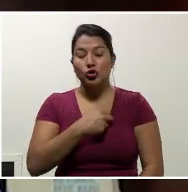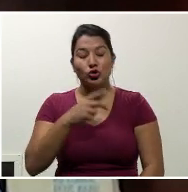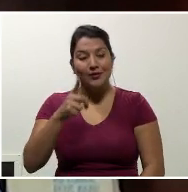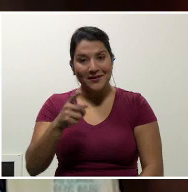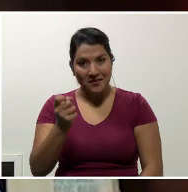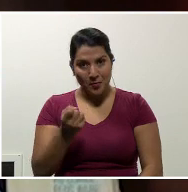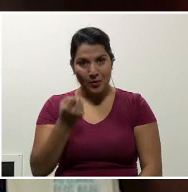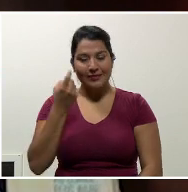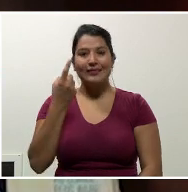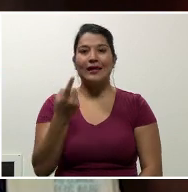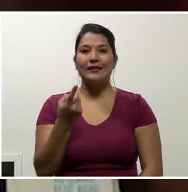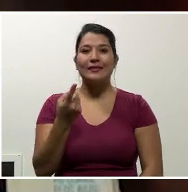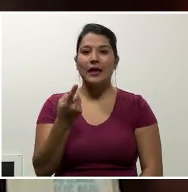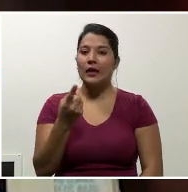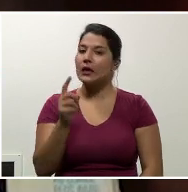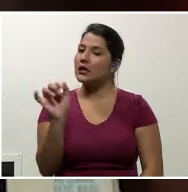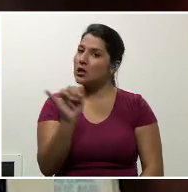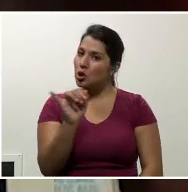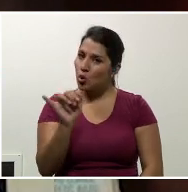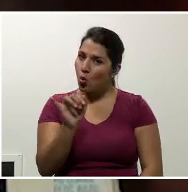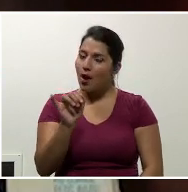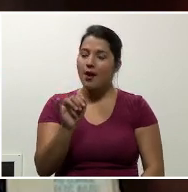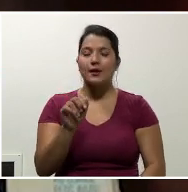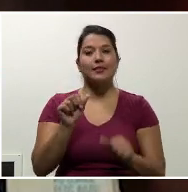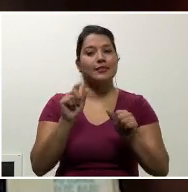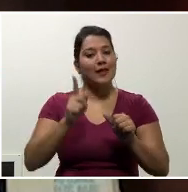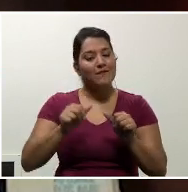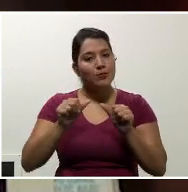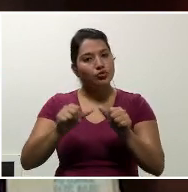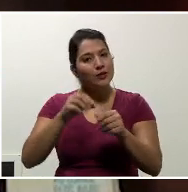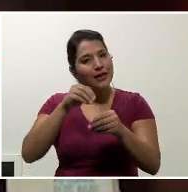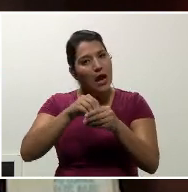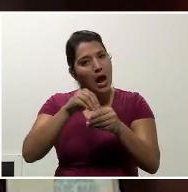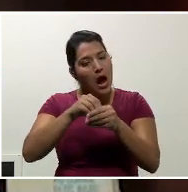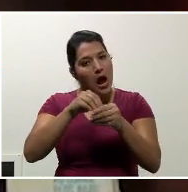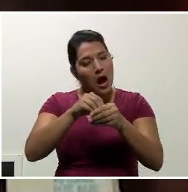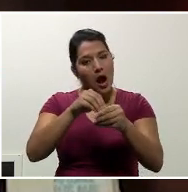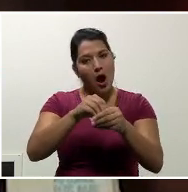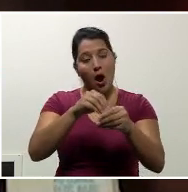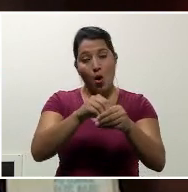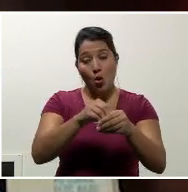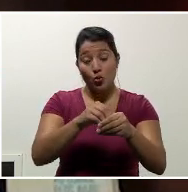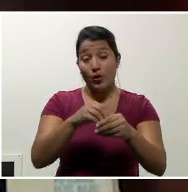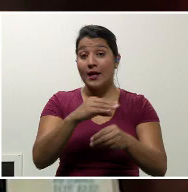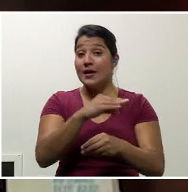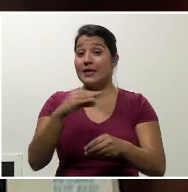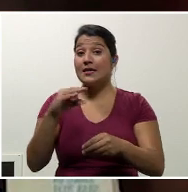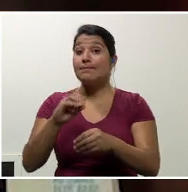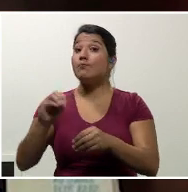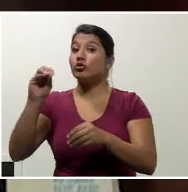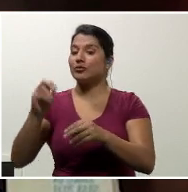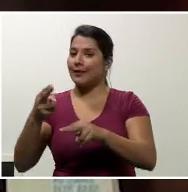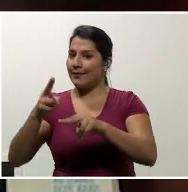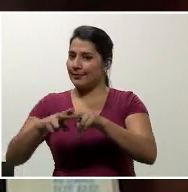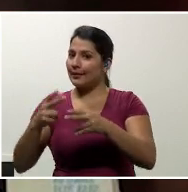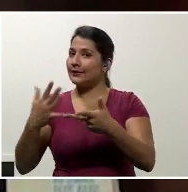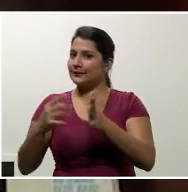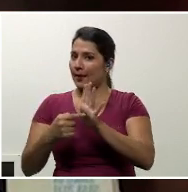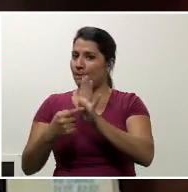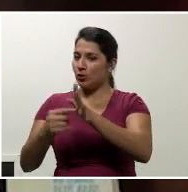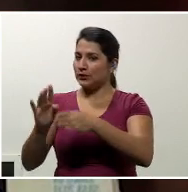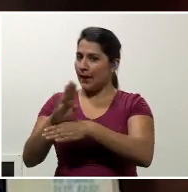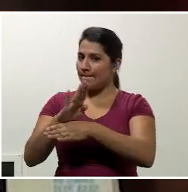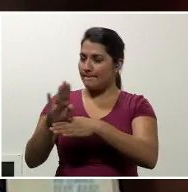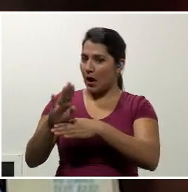debe desincentivar el ahorro y que los niveles de tasas de interés que ya empiezan a exhibir los bancos comerciales y las mismas